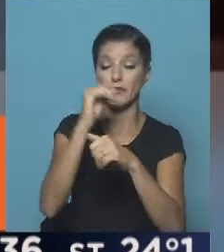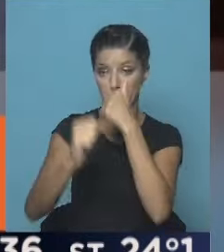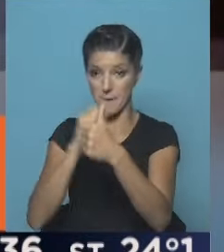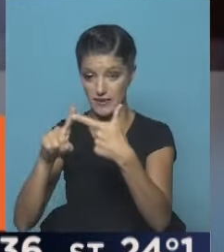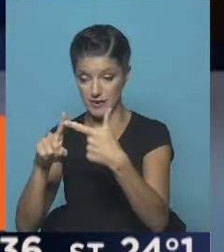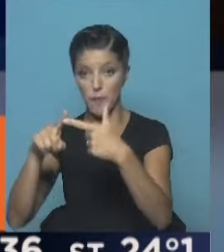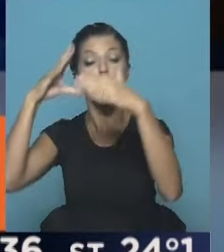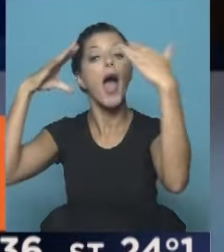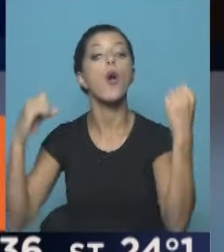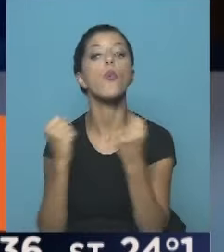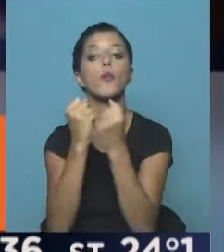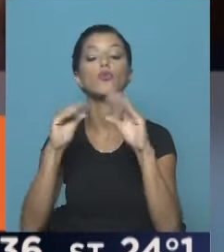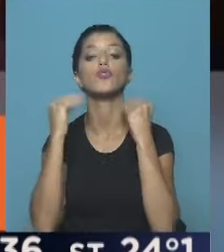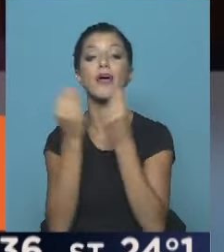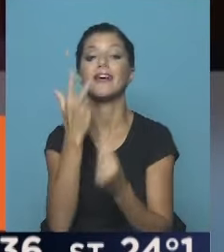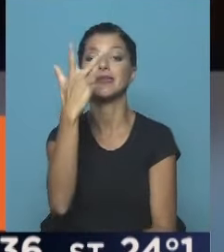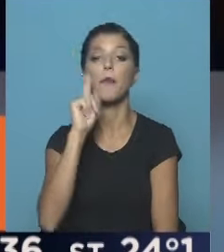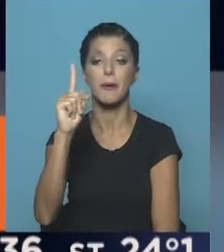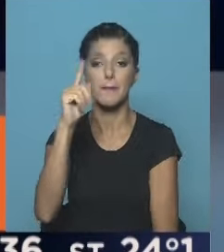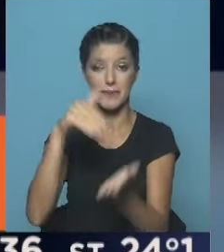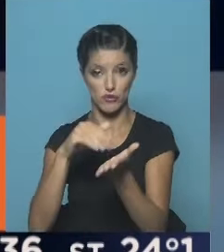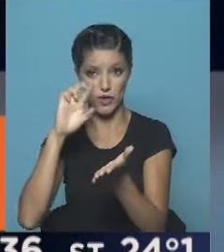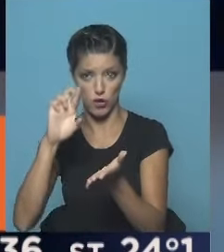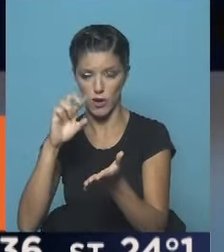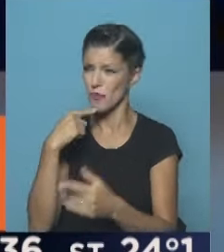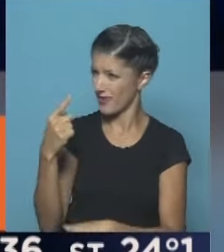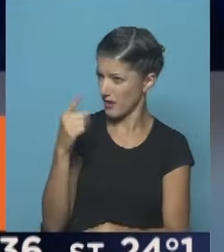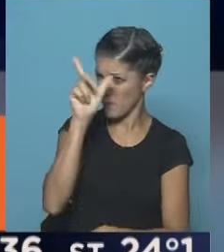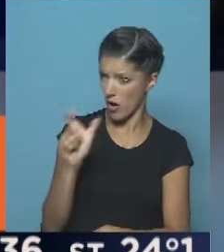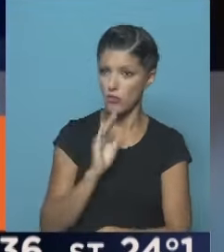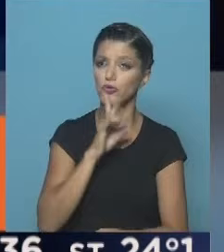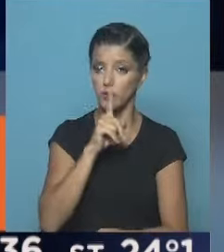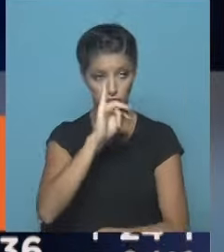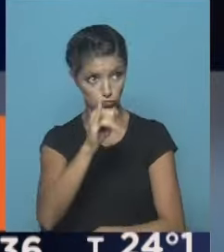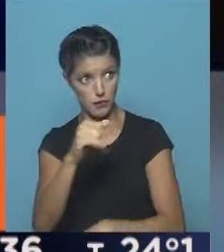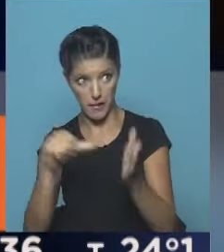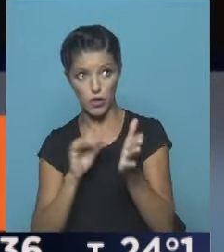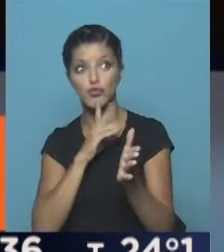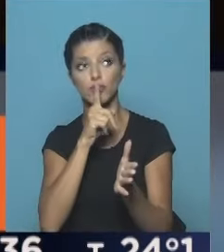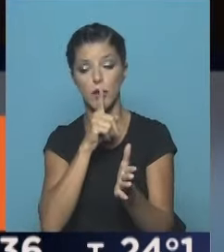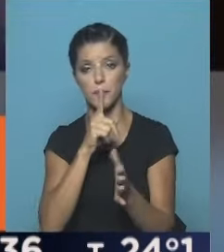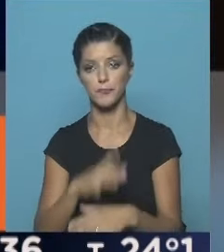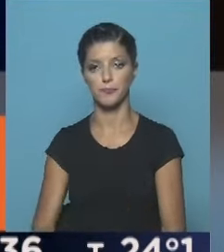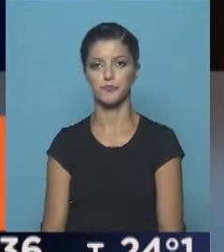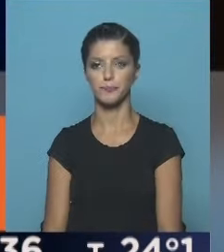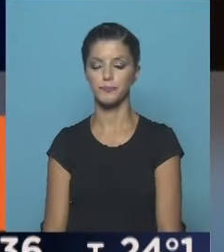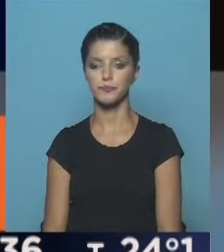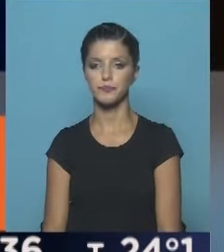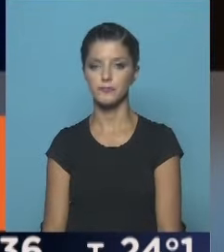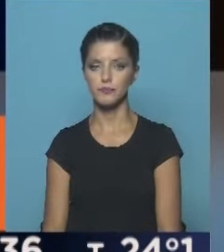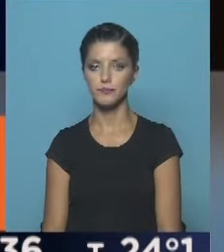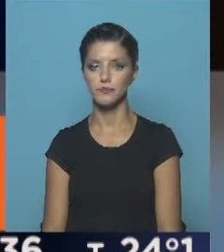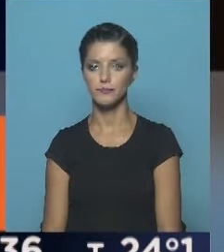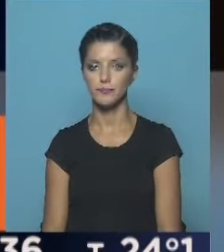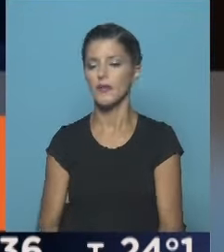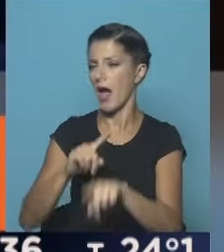acuerdo de 3.000 millones de dólares. Los rusos, decís. Los rusos, sí. Sí. Sí. De hecho, básicamente aquí en este momento estamos